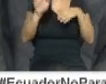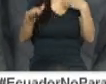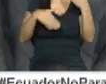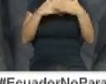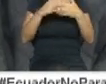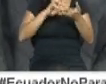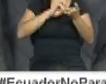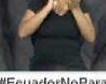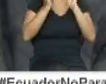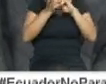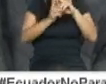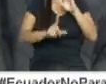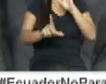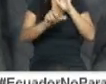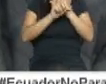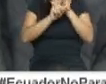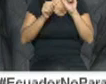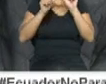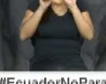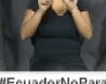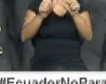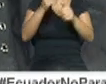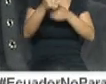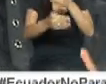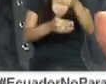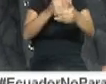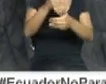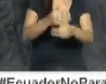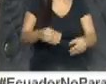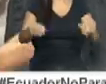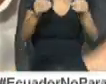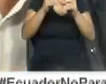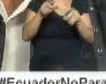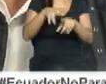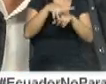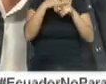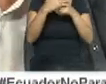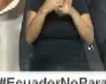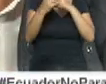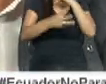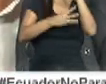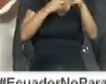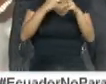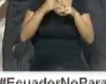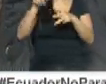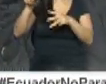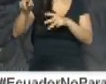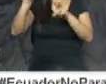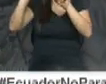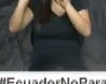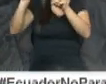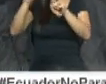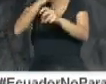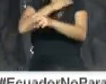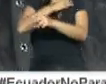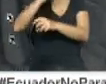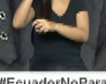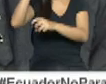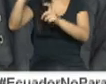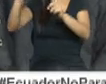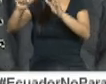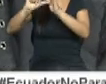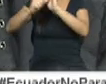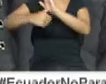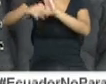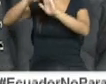reforma que se sostenga, cualquier proceso, cualquier cuestión que atañe al mundo de las Fuerzas Armadas, tienen que respetarse esos principios. Yo